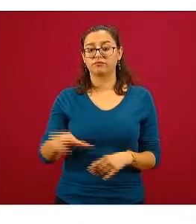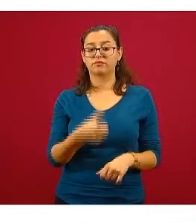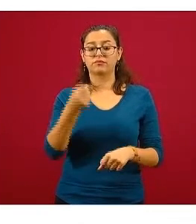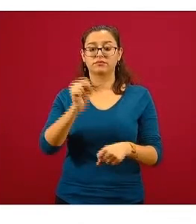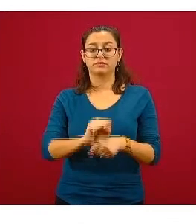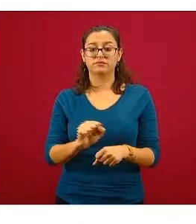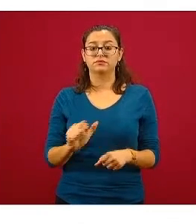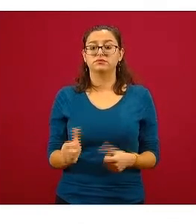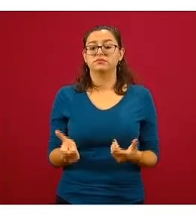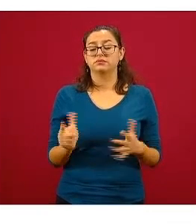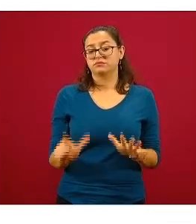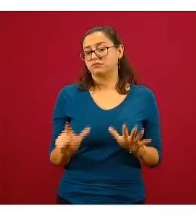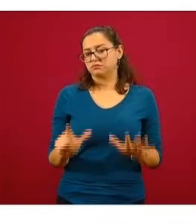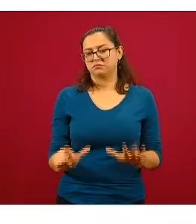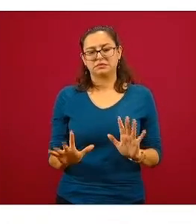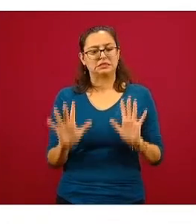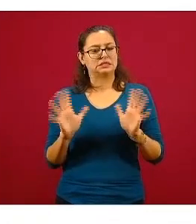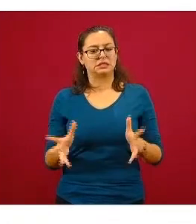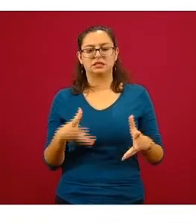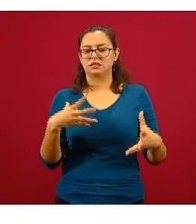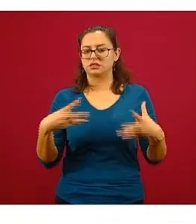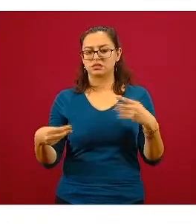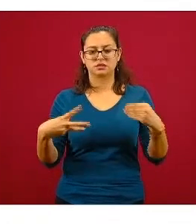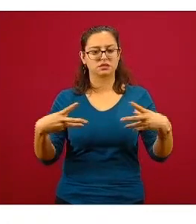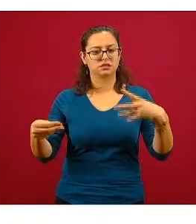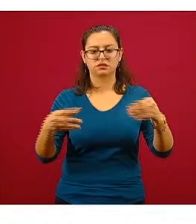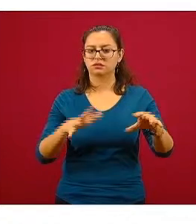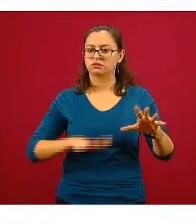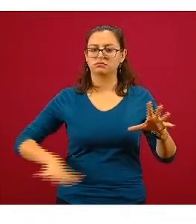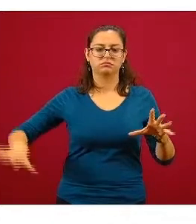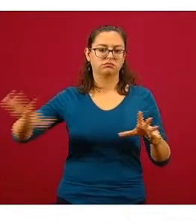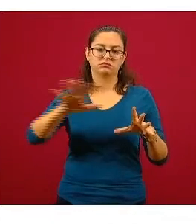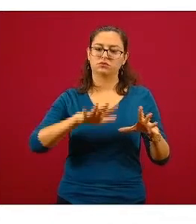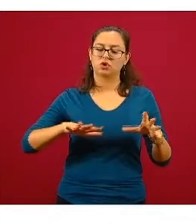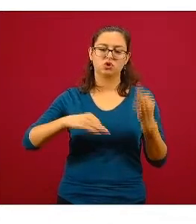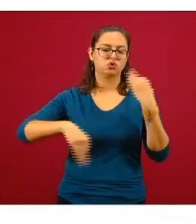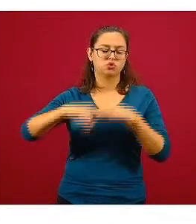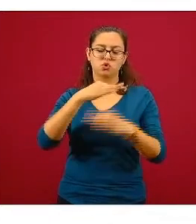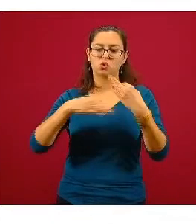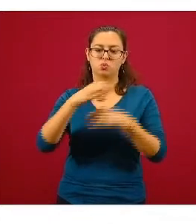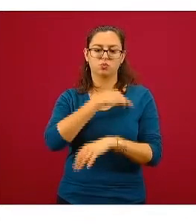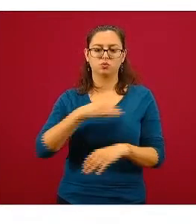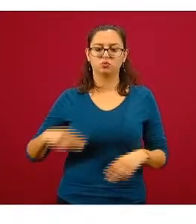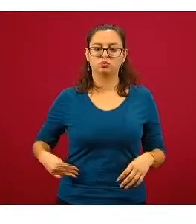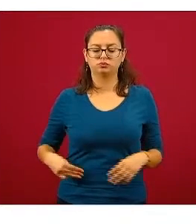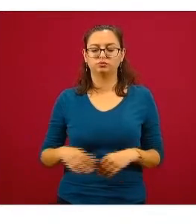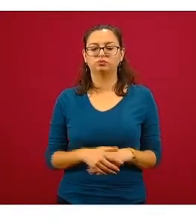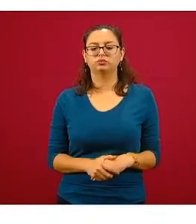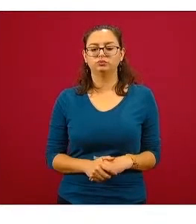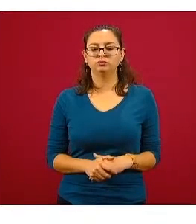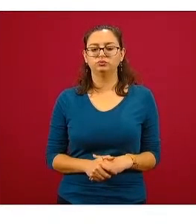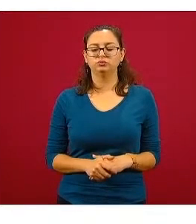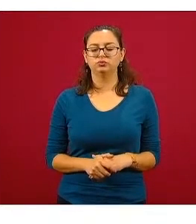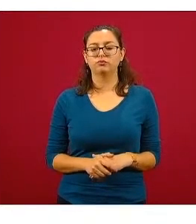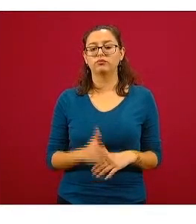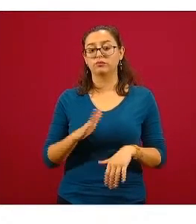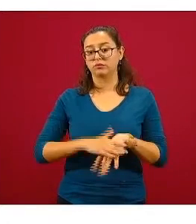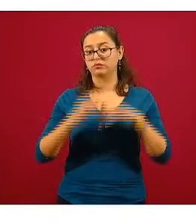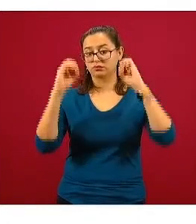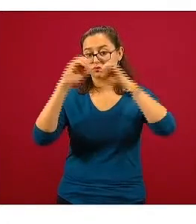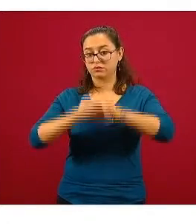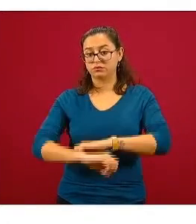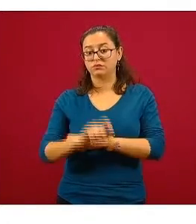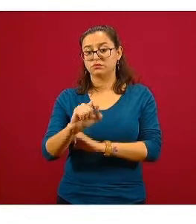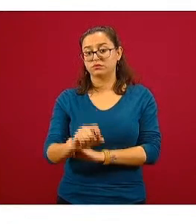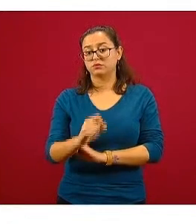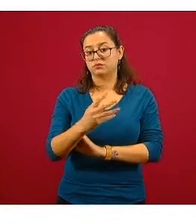habido una dispersión en prácticamente todos los demás municipios, aquí ya es más intensa, vemos colores más intensos a